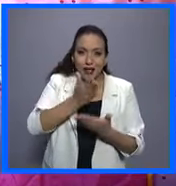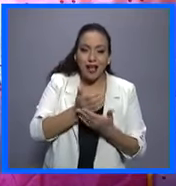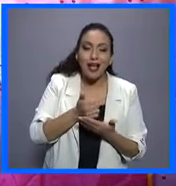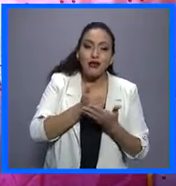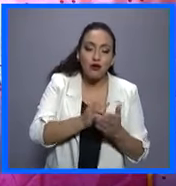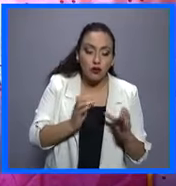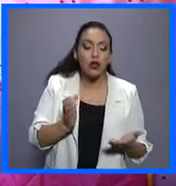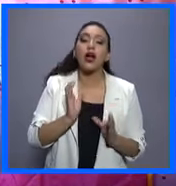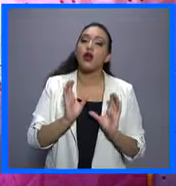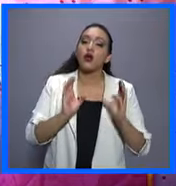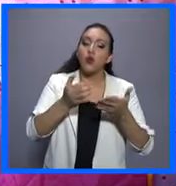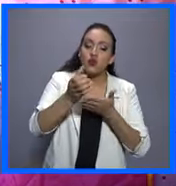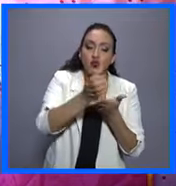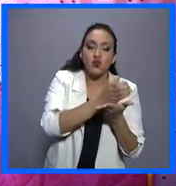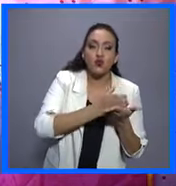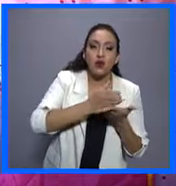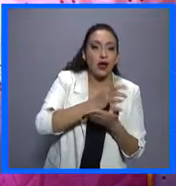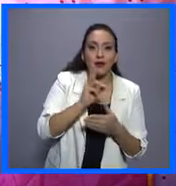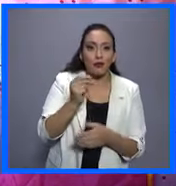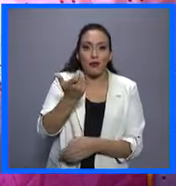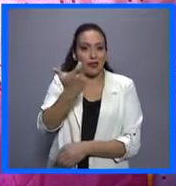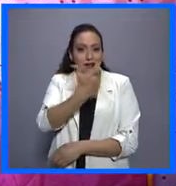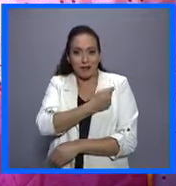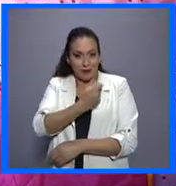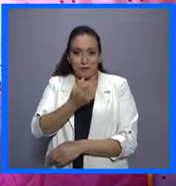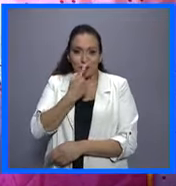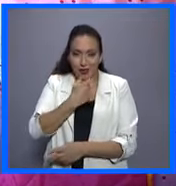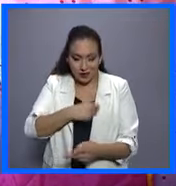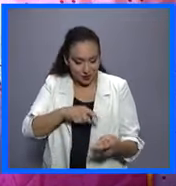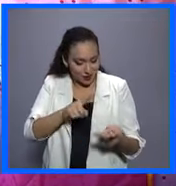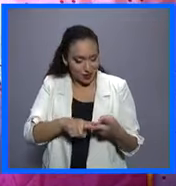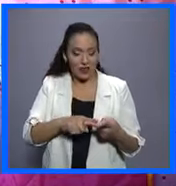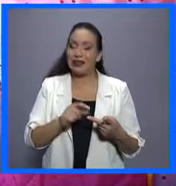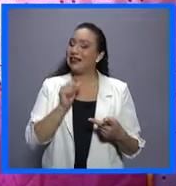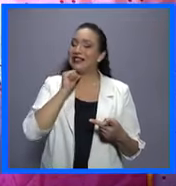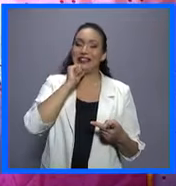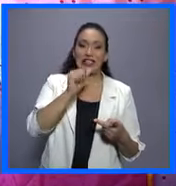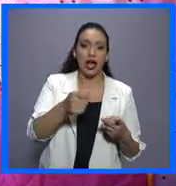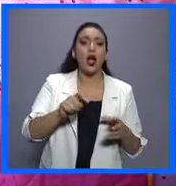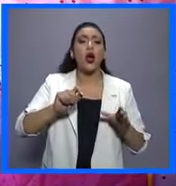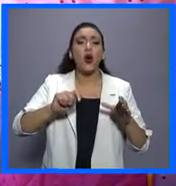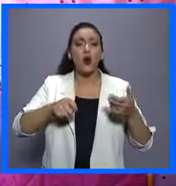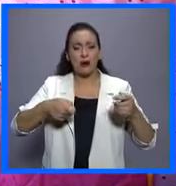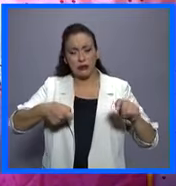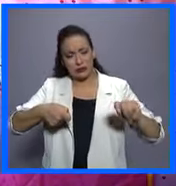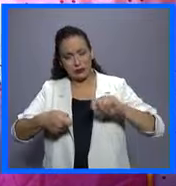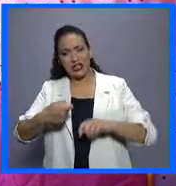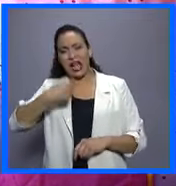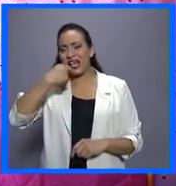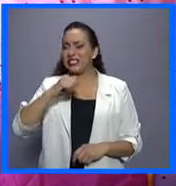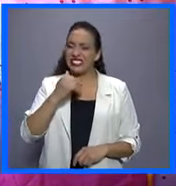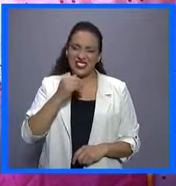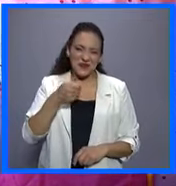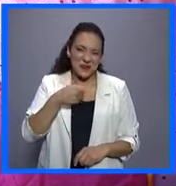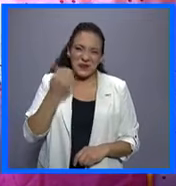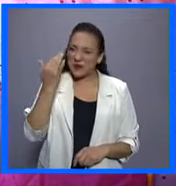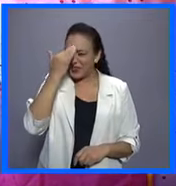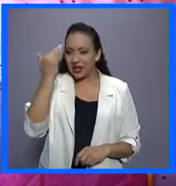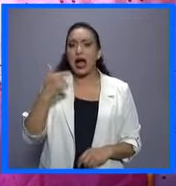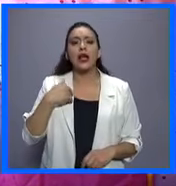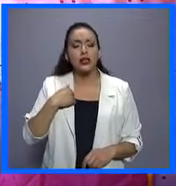de una manera que no nos pusieran inyecciones, que no nos dieran pastillas o jarabes que sabían horrible. Y me